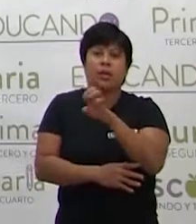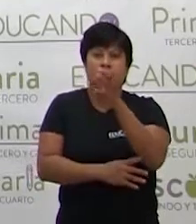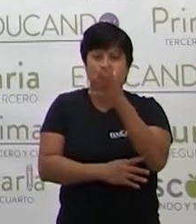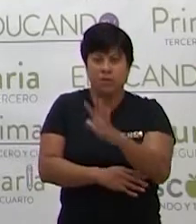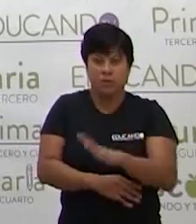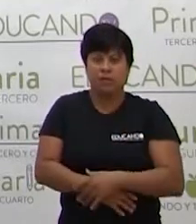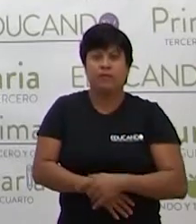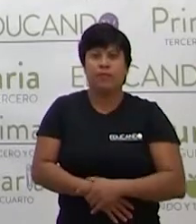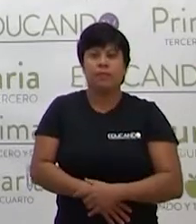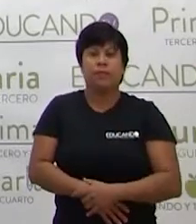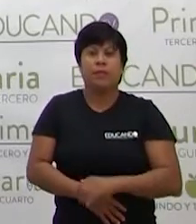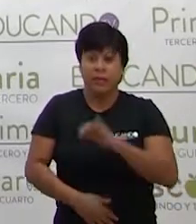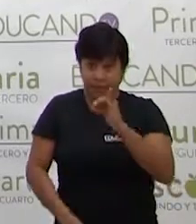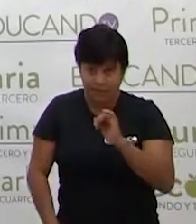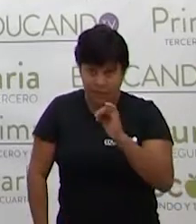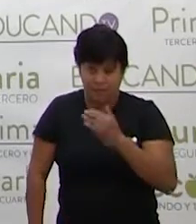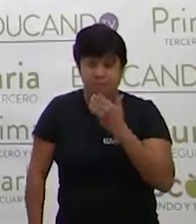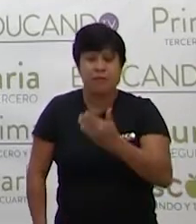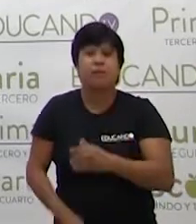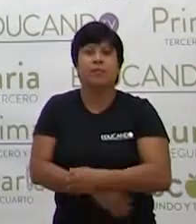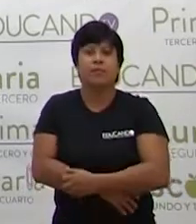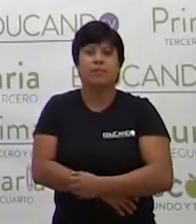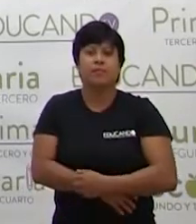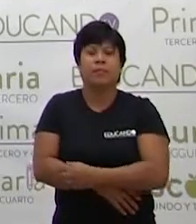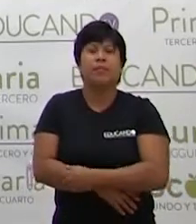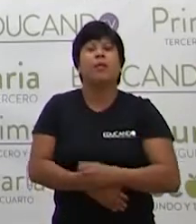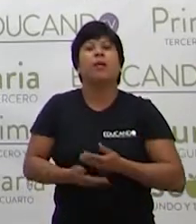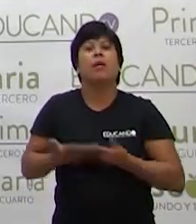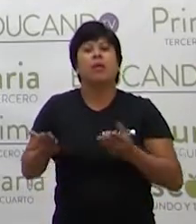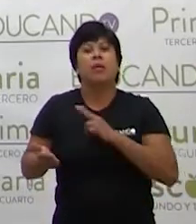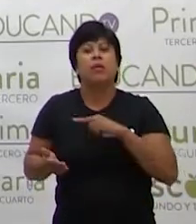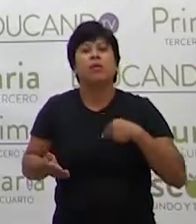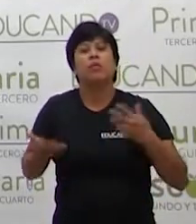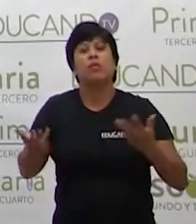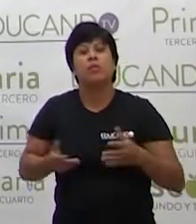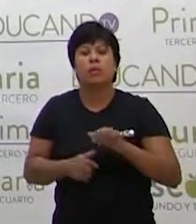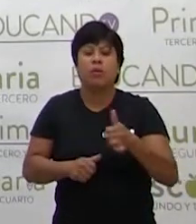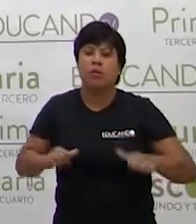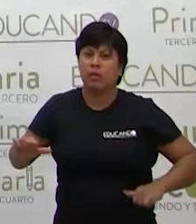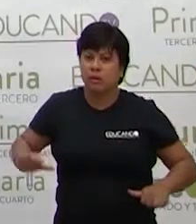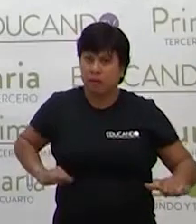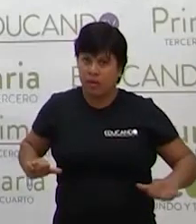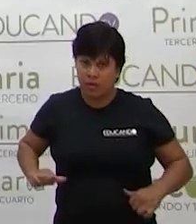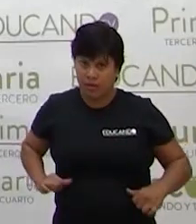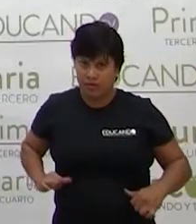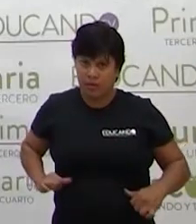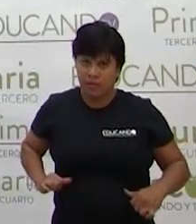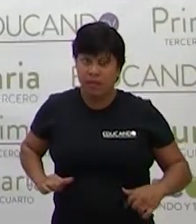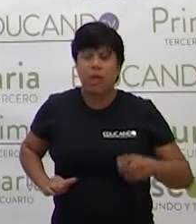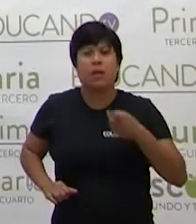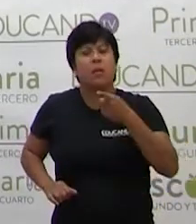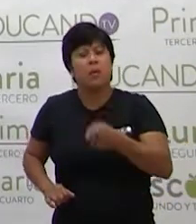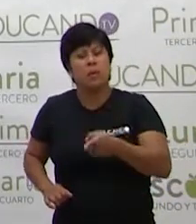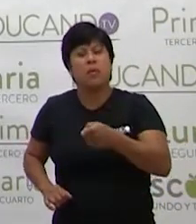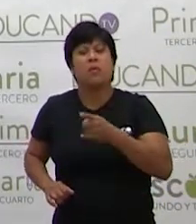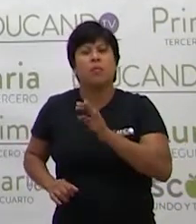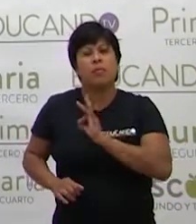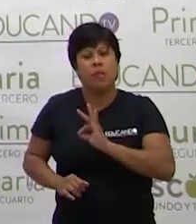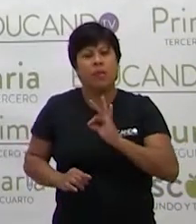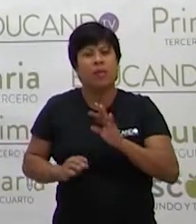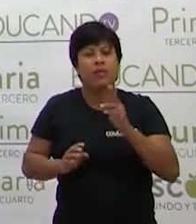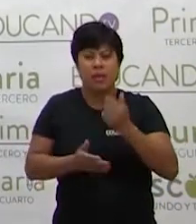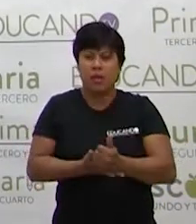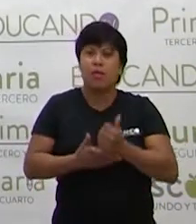9,510. ¿Sí? Muy bien. Ahora vamos a hacer otro ejercicio que tú vas